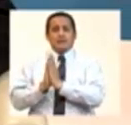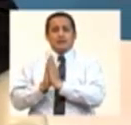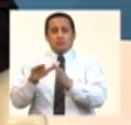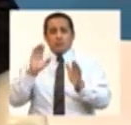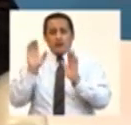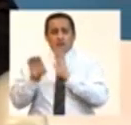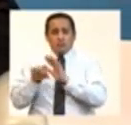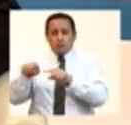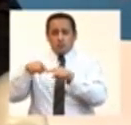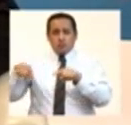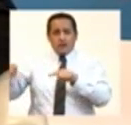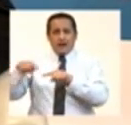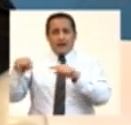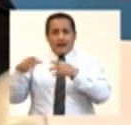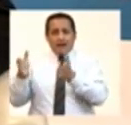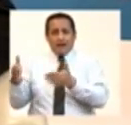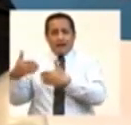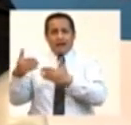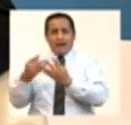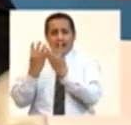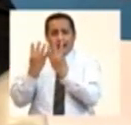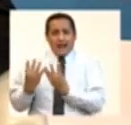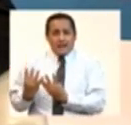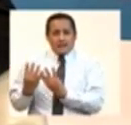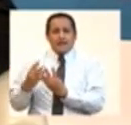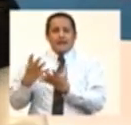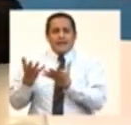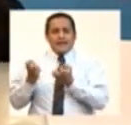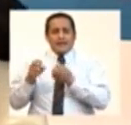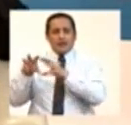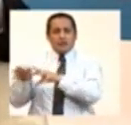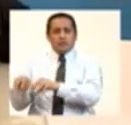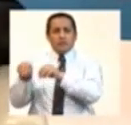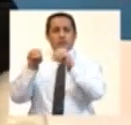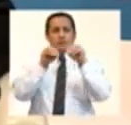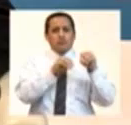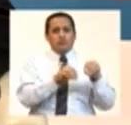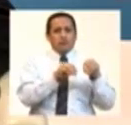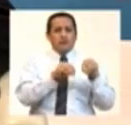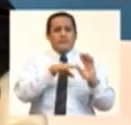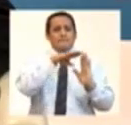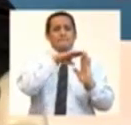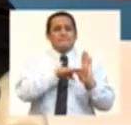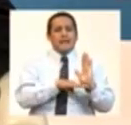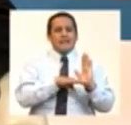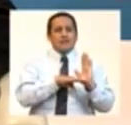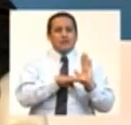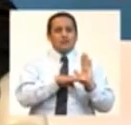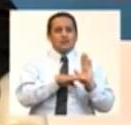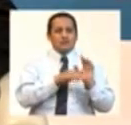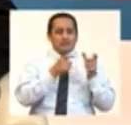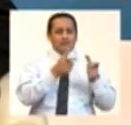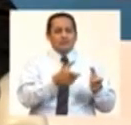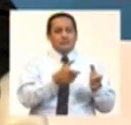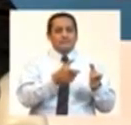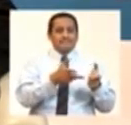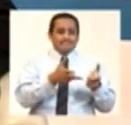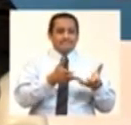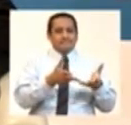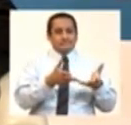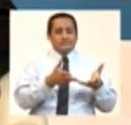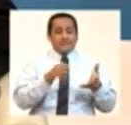una cárcel en el establecimiento penitenciario, hacia una cárcel, digamos, común. Claro. ¿No?